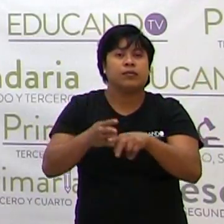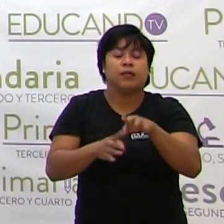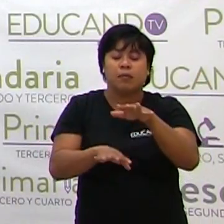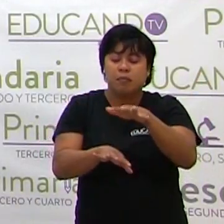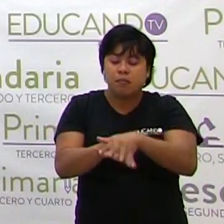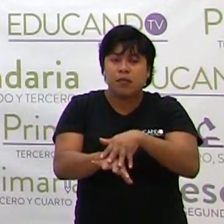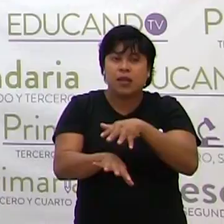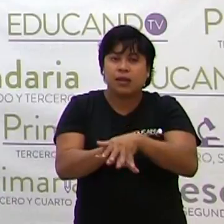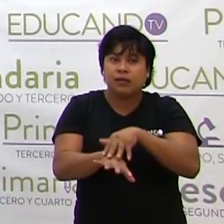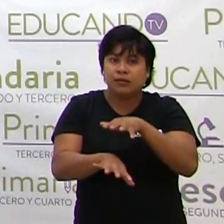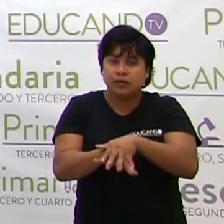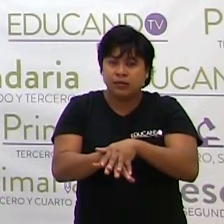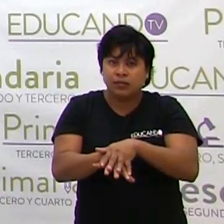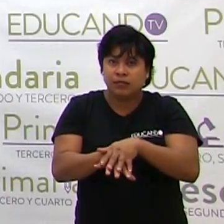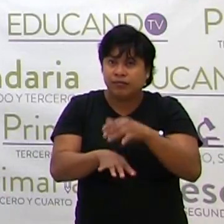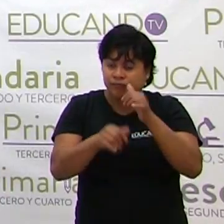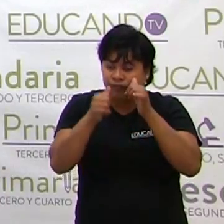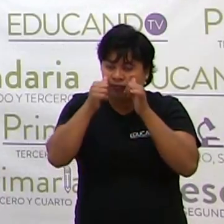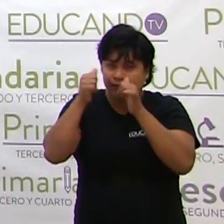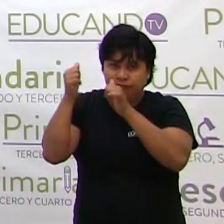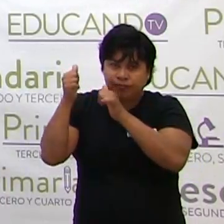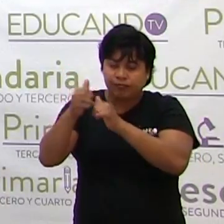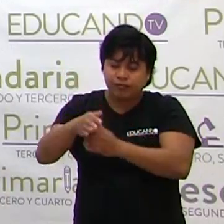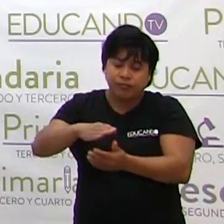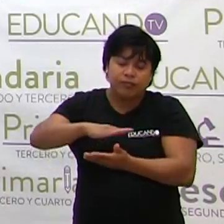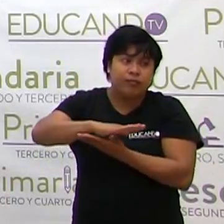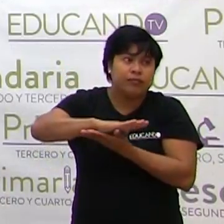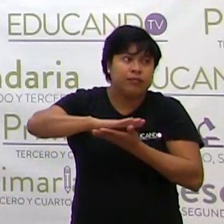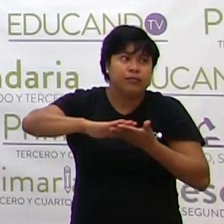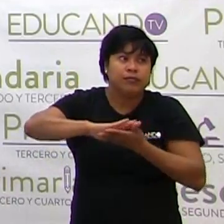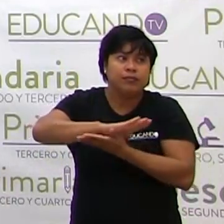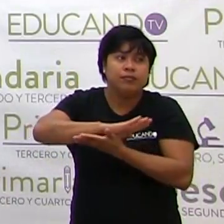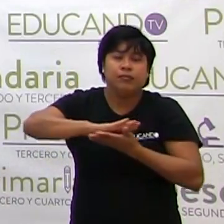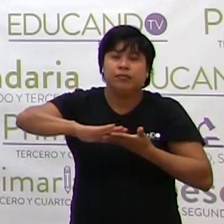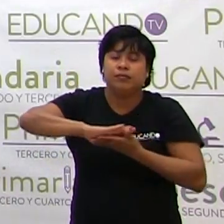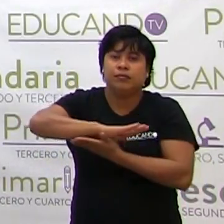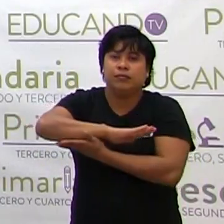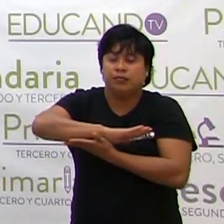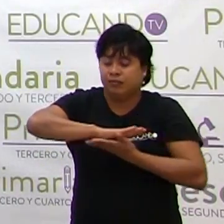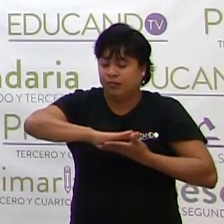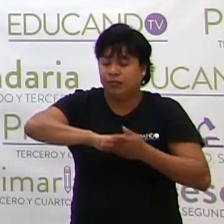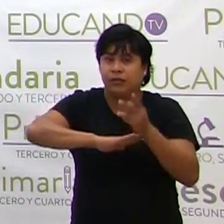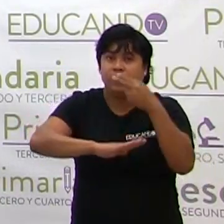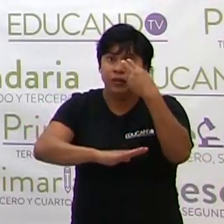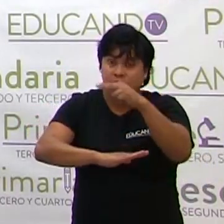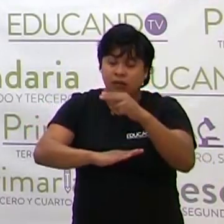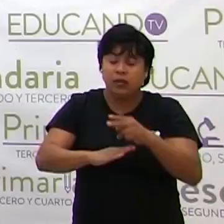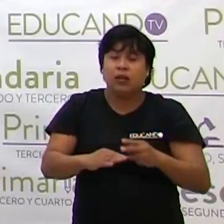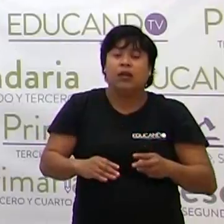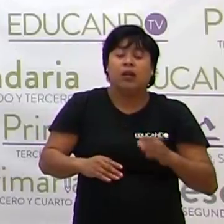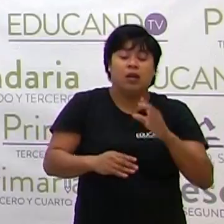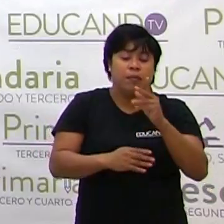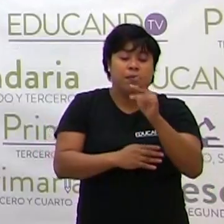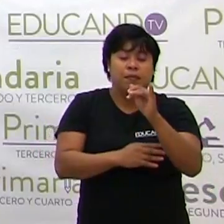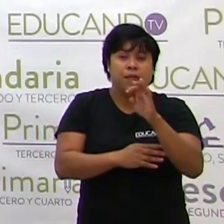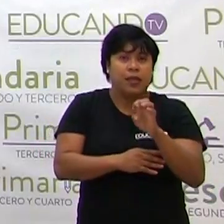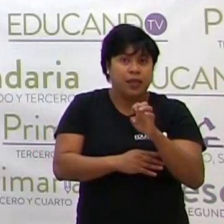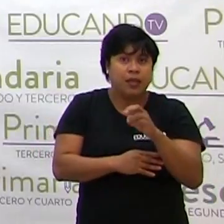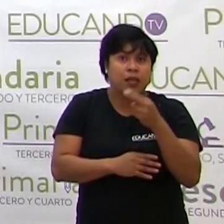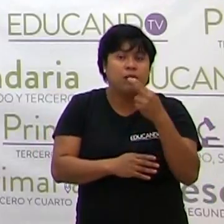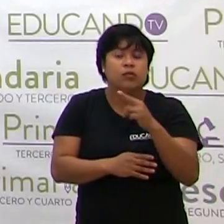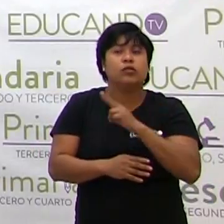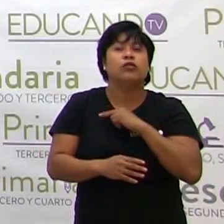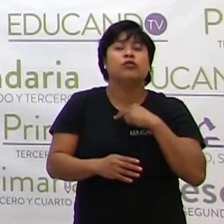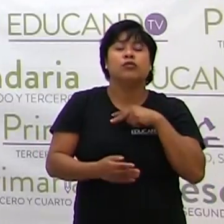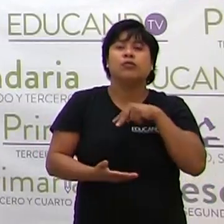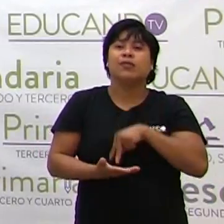pie. Mucha atención en esta parte, porque el corte de pie, cuando nosotros estamos parados, ¿en dónde